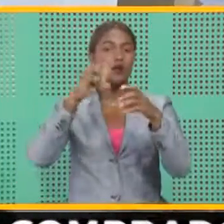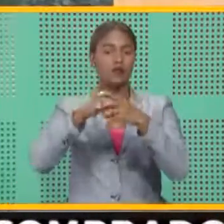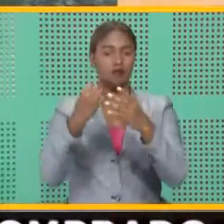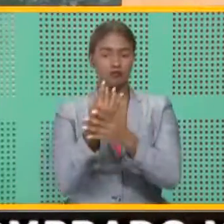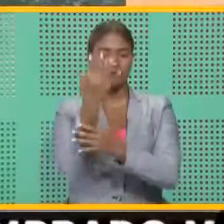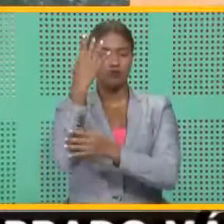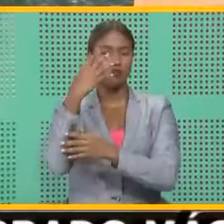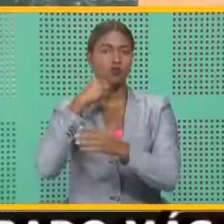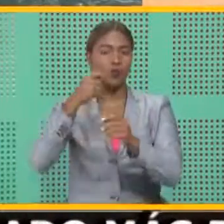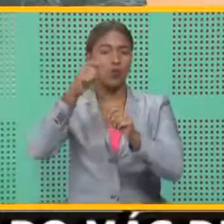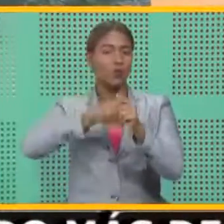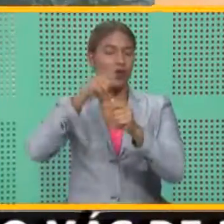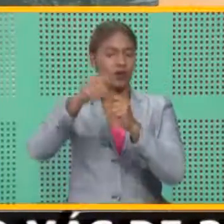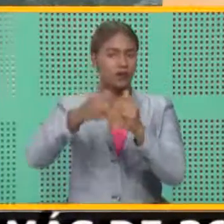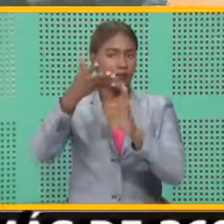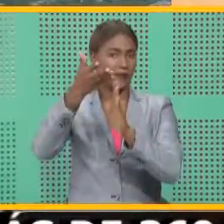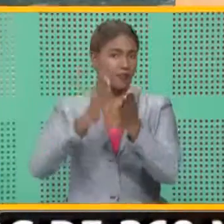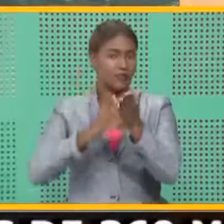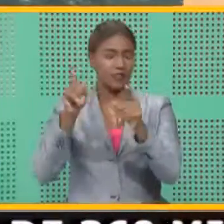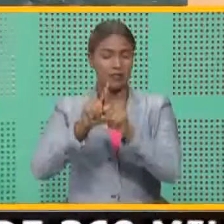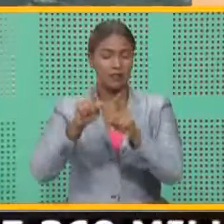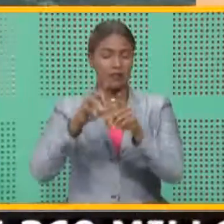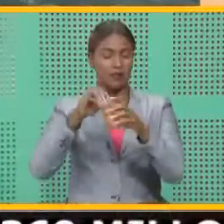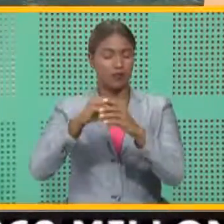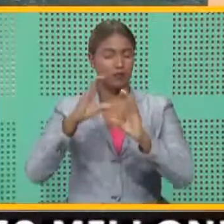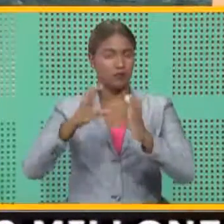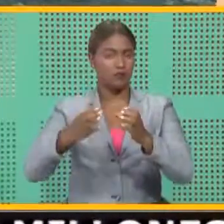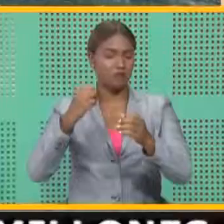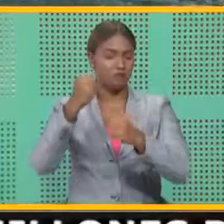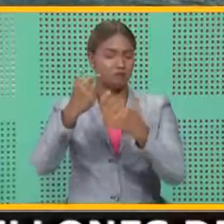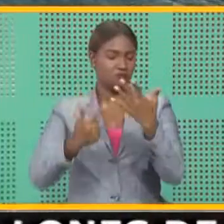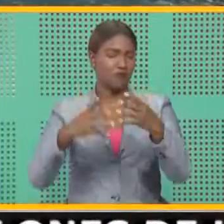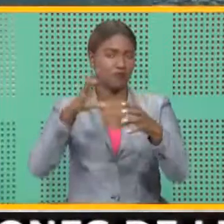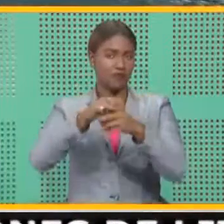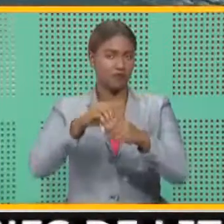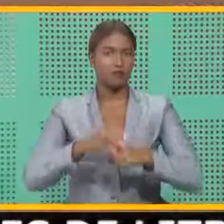musáceas como banano y plátano, y cultivos de ciclo corto, entre otros.